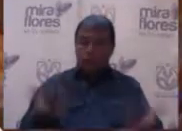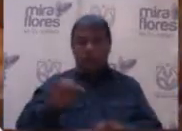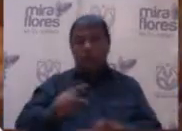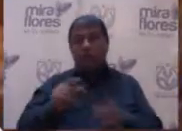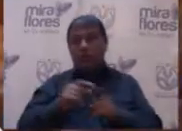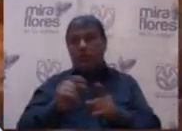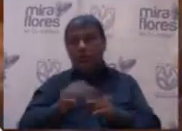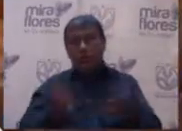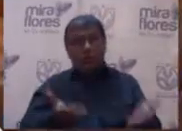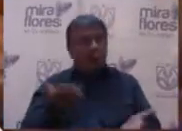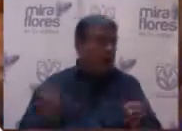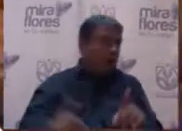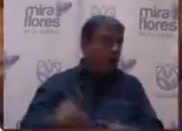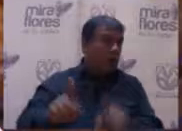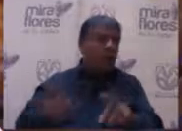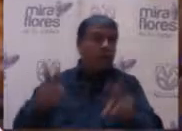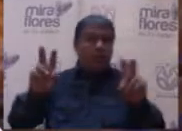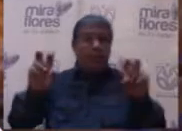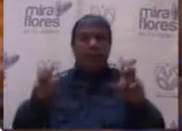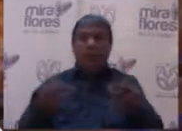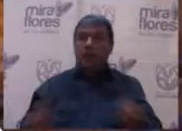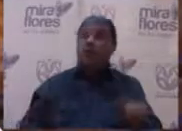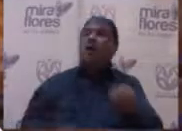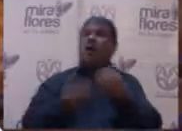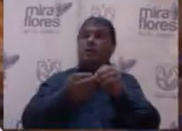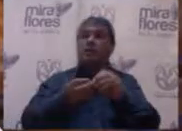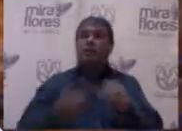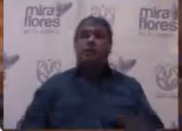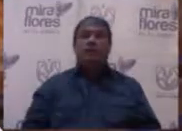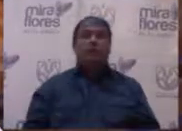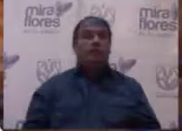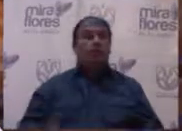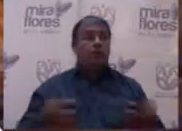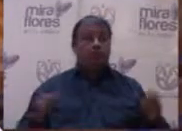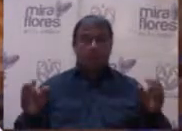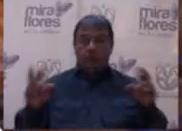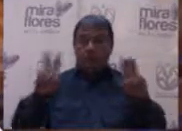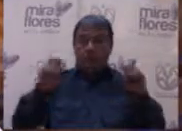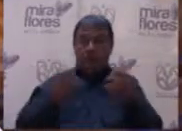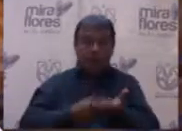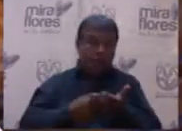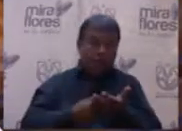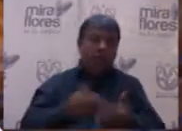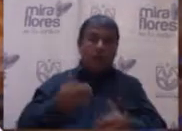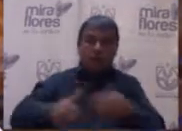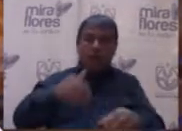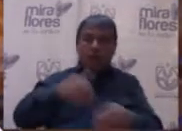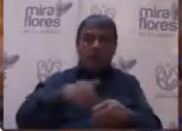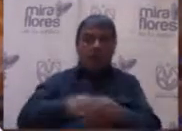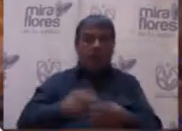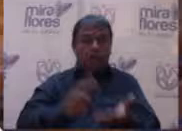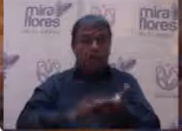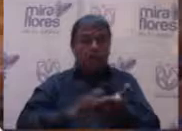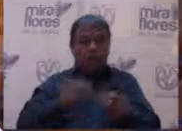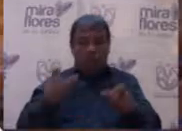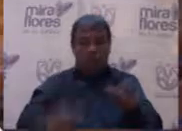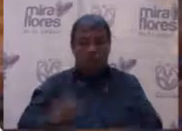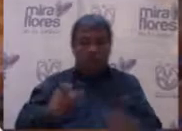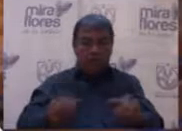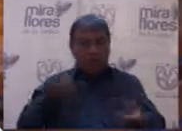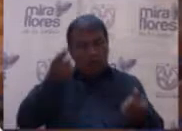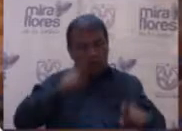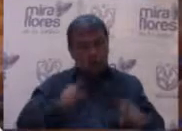todas maneras por si hubiese algún tema que quisieran añadir. No habiendo temas que debatir, vamos a proceder al voto. Aquellos miembros del consejo que estén a favor,